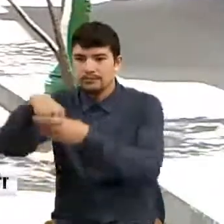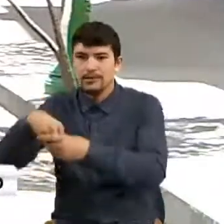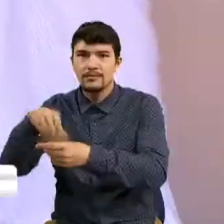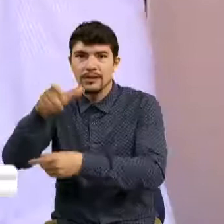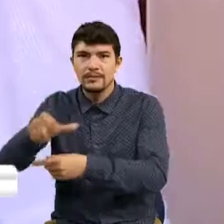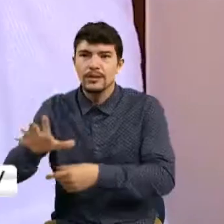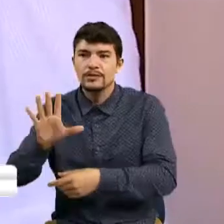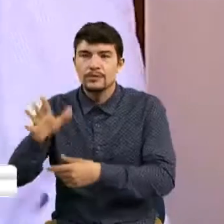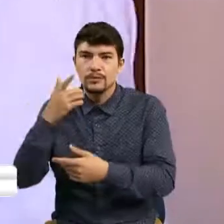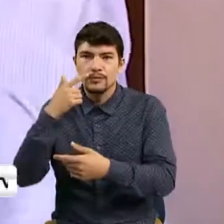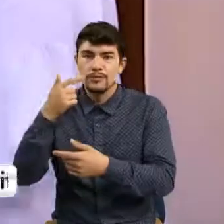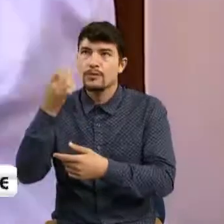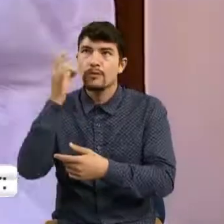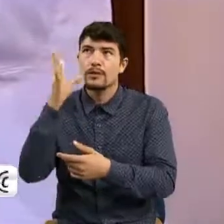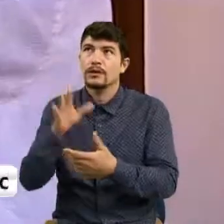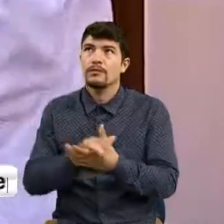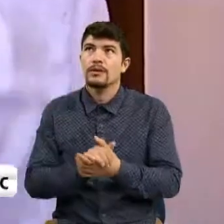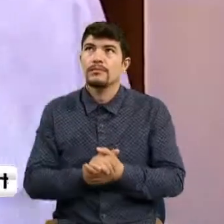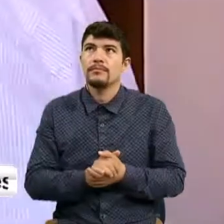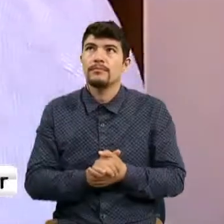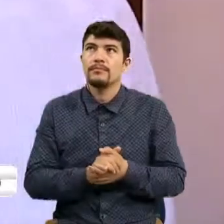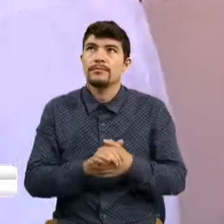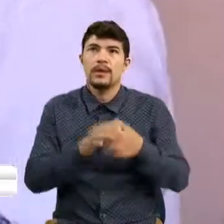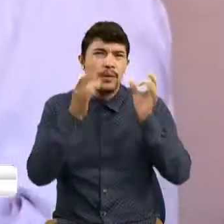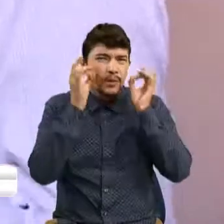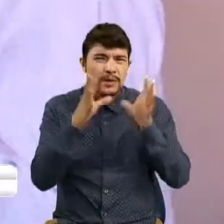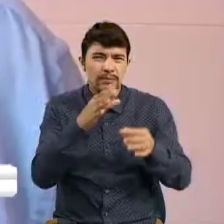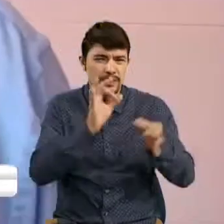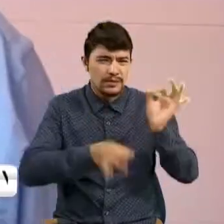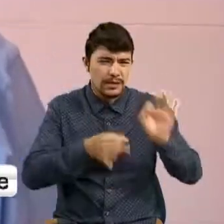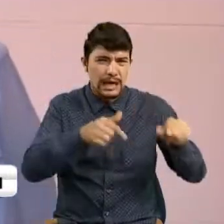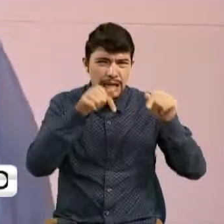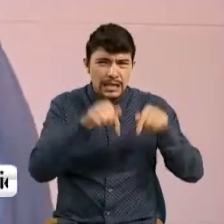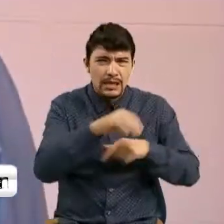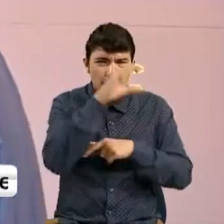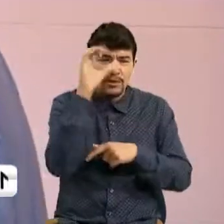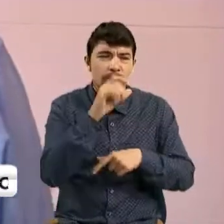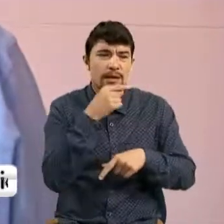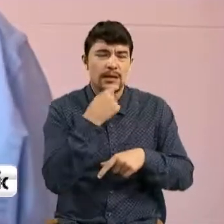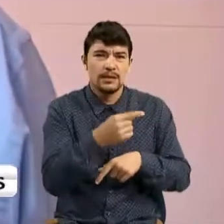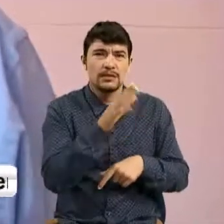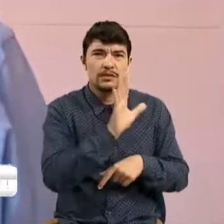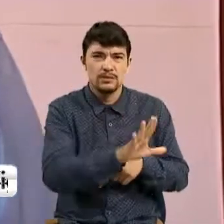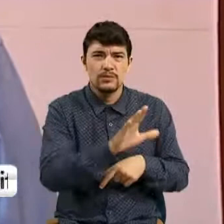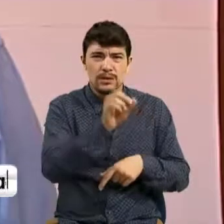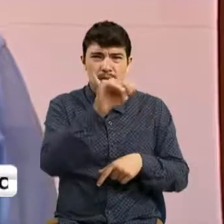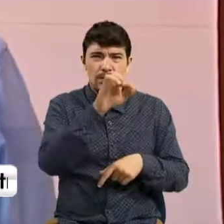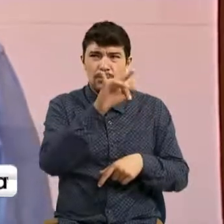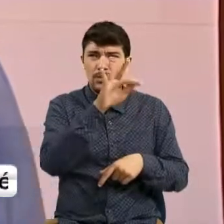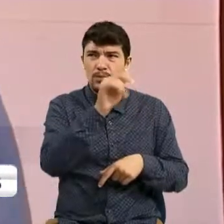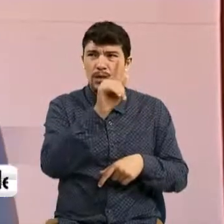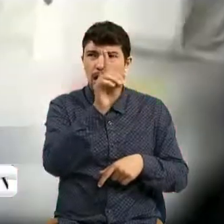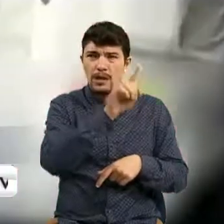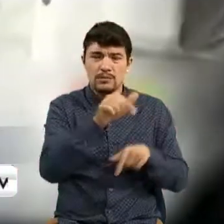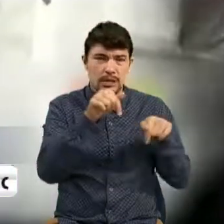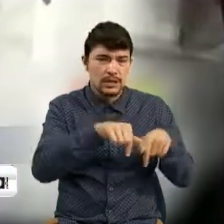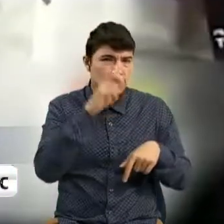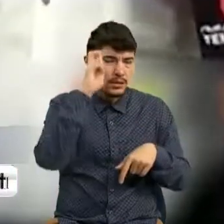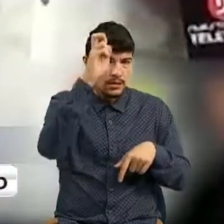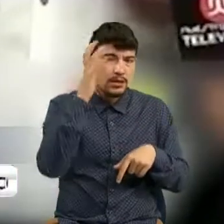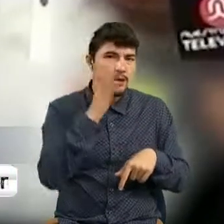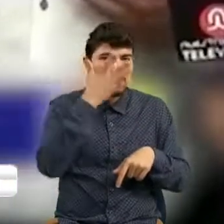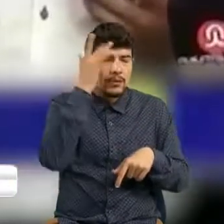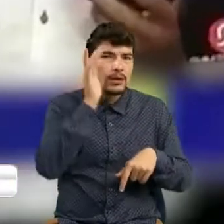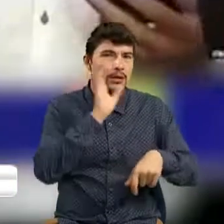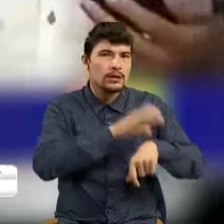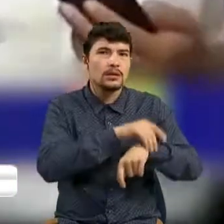corrupta. Bochornoso y deshonroso para la justicia de este país, dijeron diputados en Norte de Santander por la captura de quien se dio a conocer